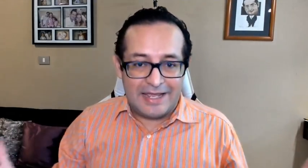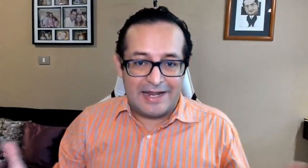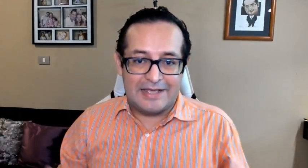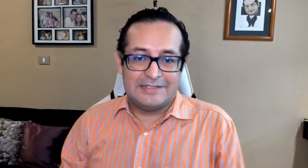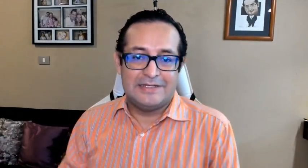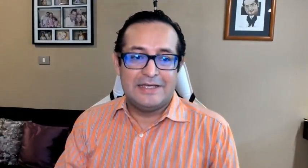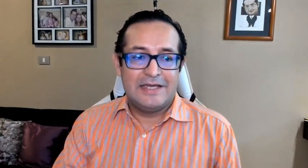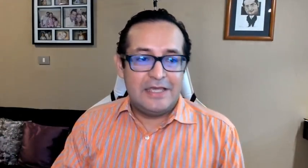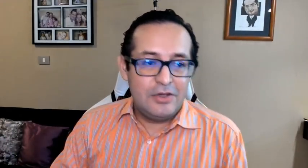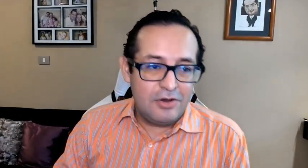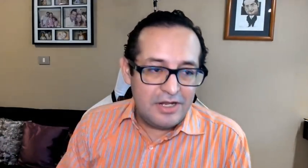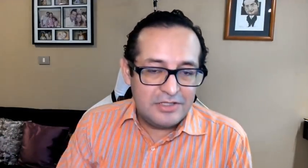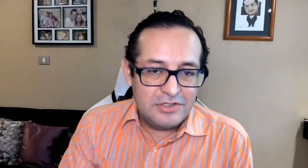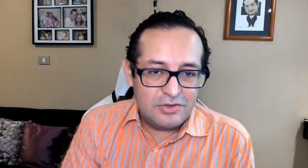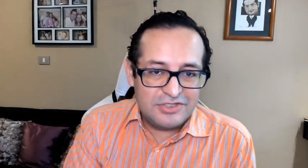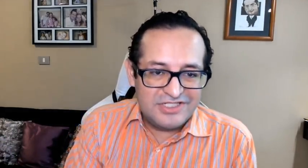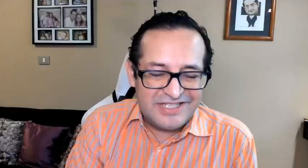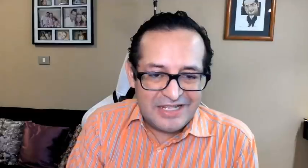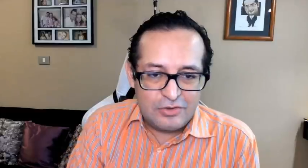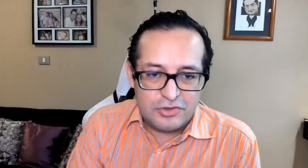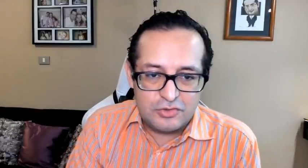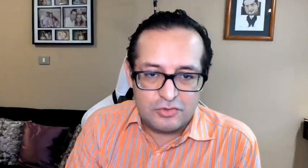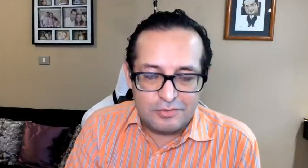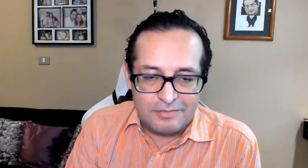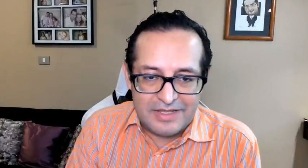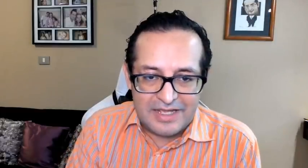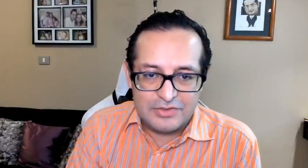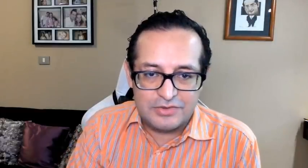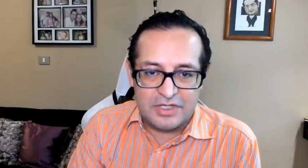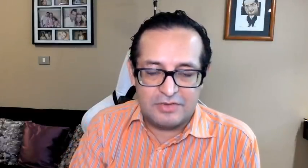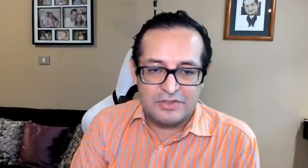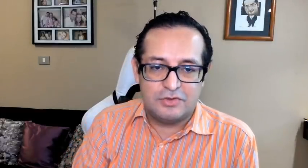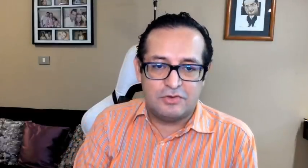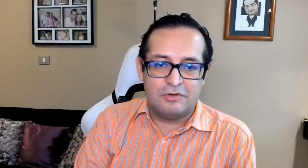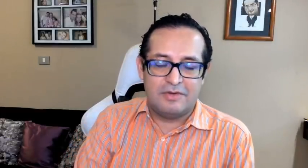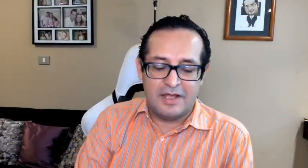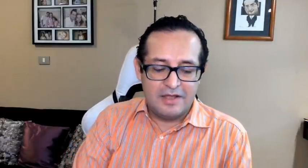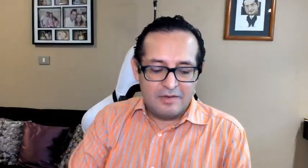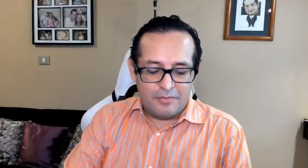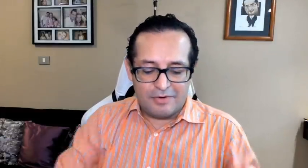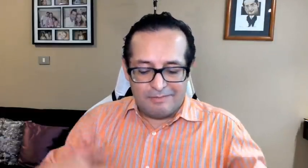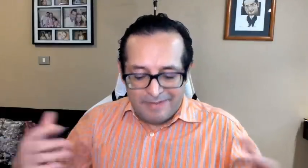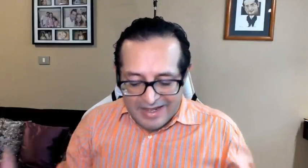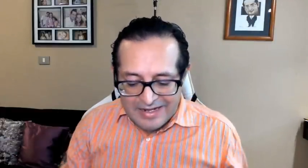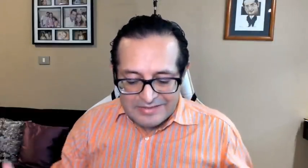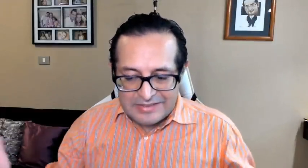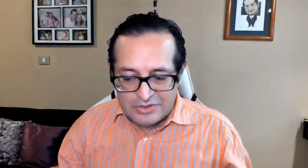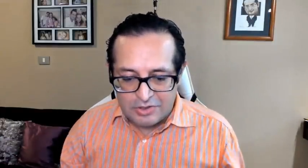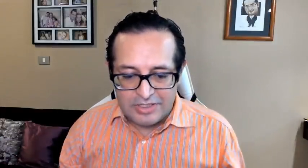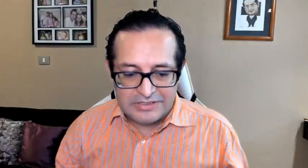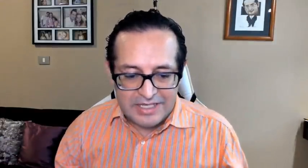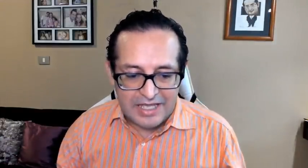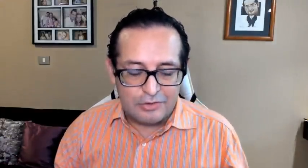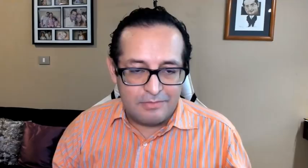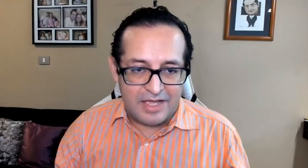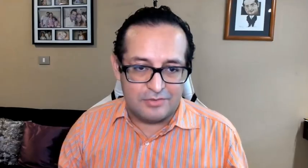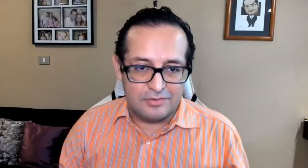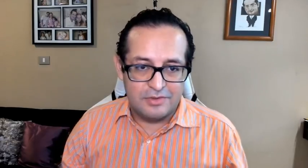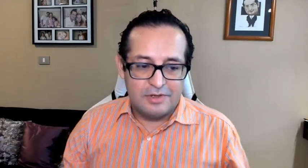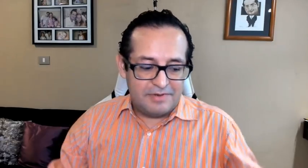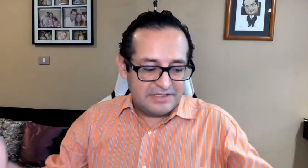cadenas y hoy le dio sendos turbo madrazos a lorenzo córdova por varias decisiones que ha